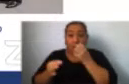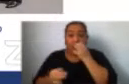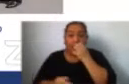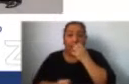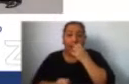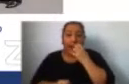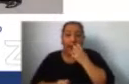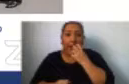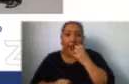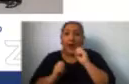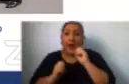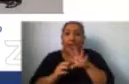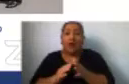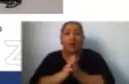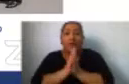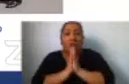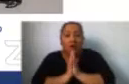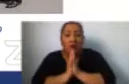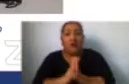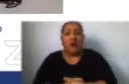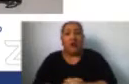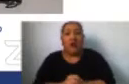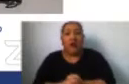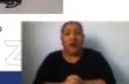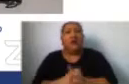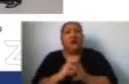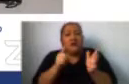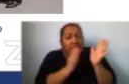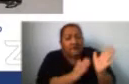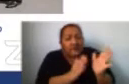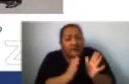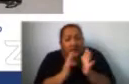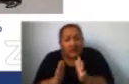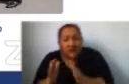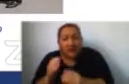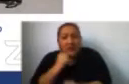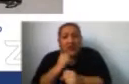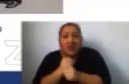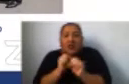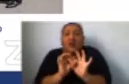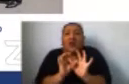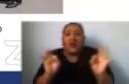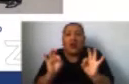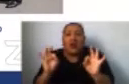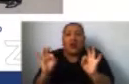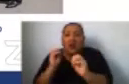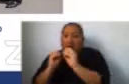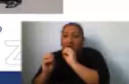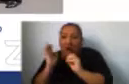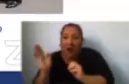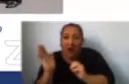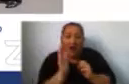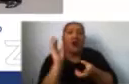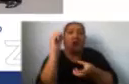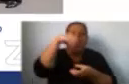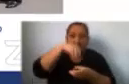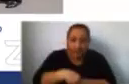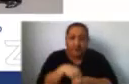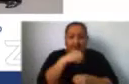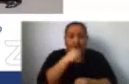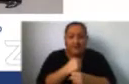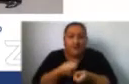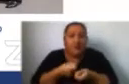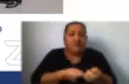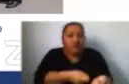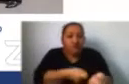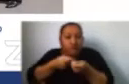región, en el que se les dice que implementen medidas de higiene y saneamiento, que incluya acciones de limpieza